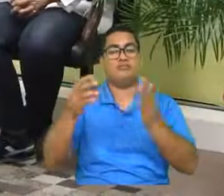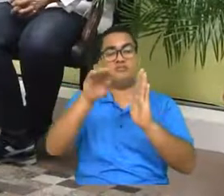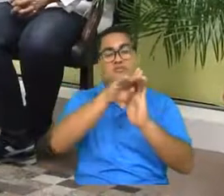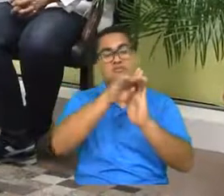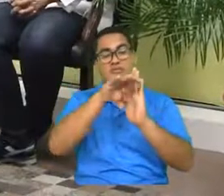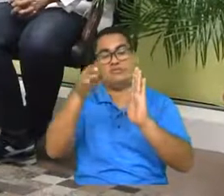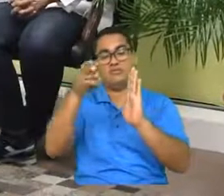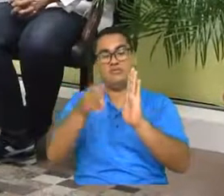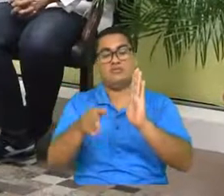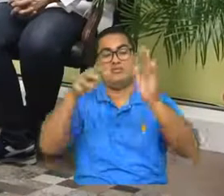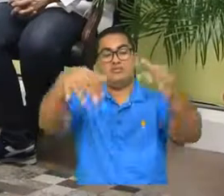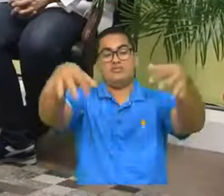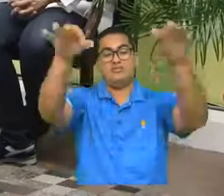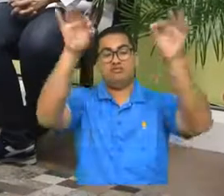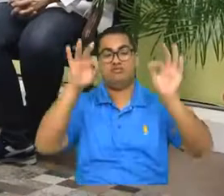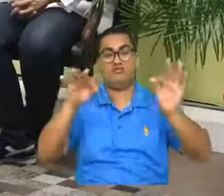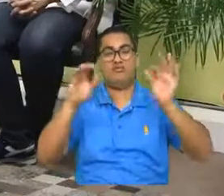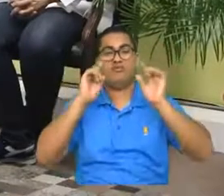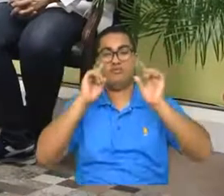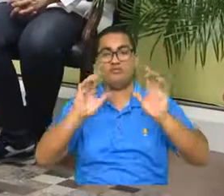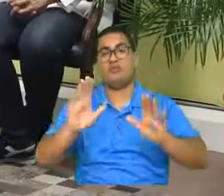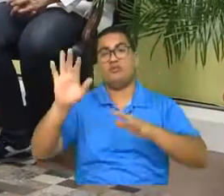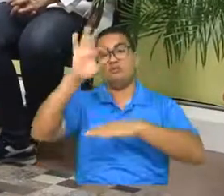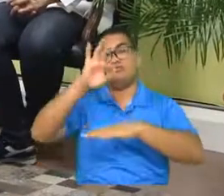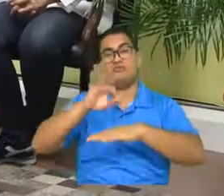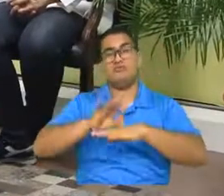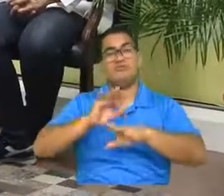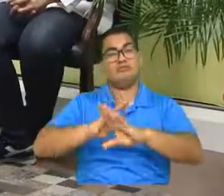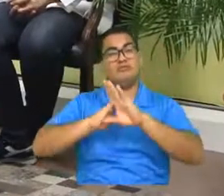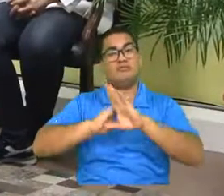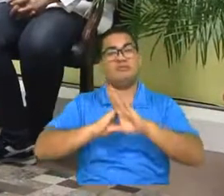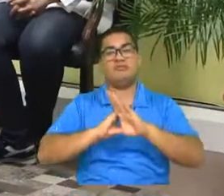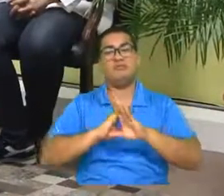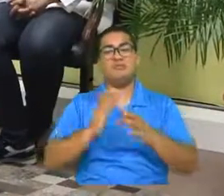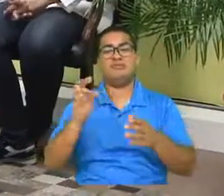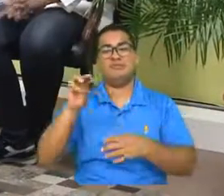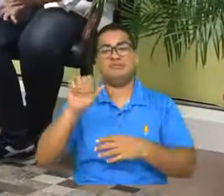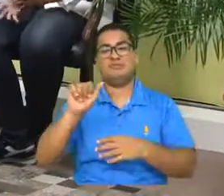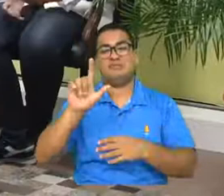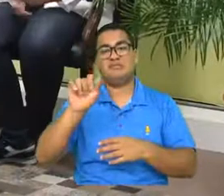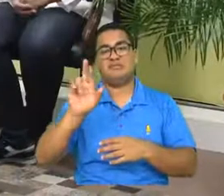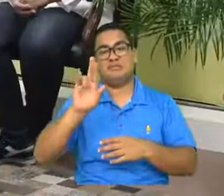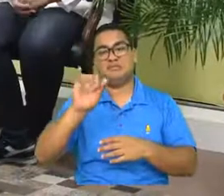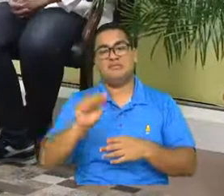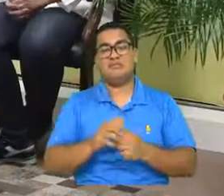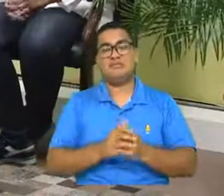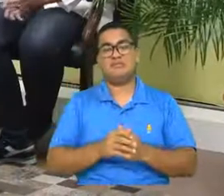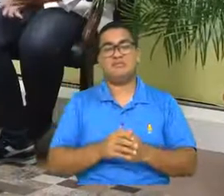familias para también que sean parte de la prevención. Así es. De la malaria.